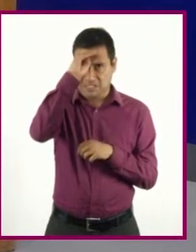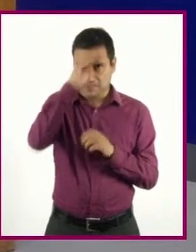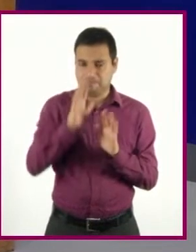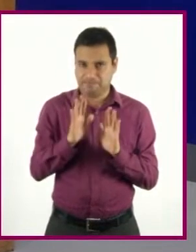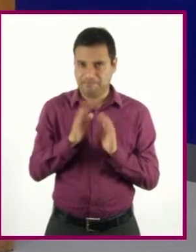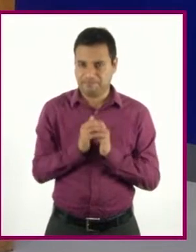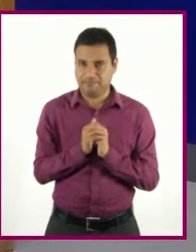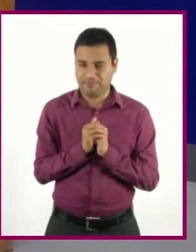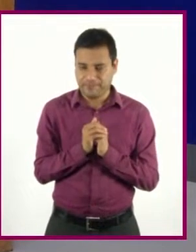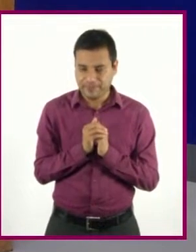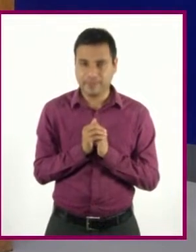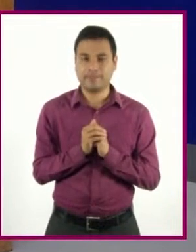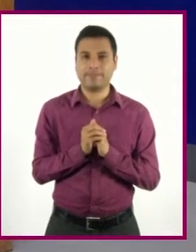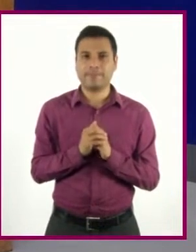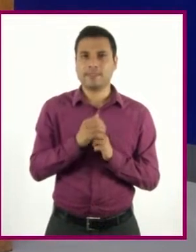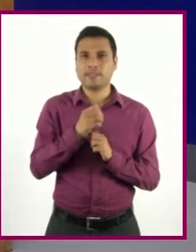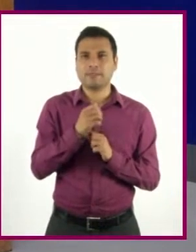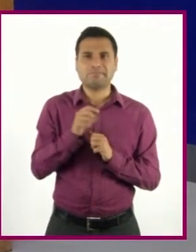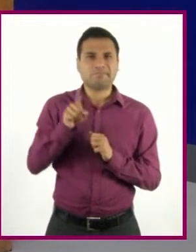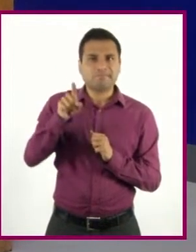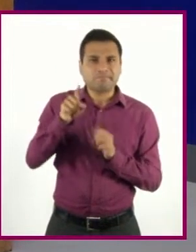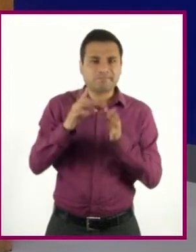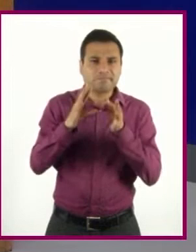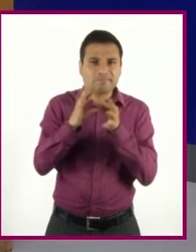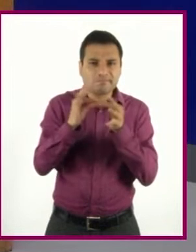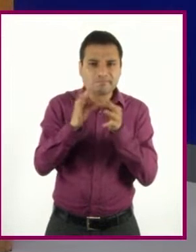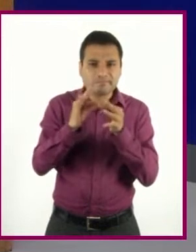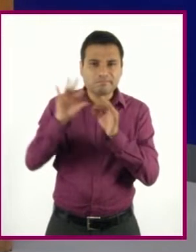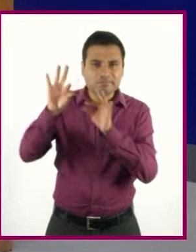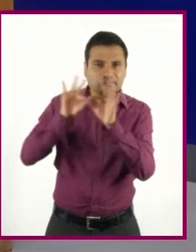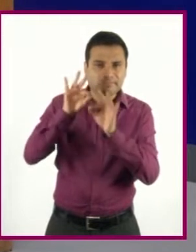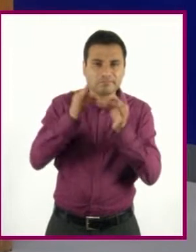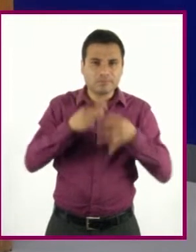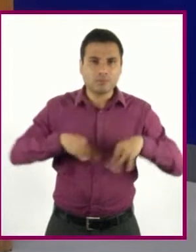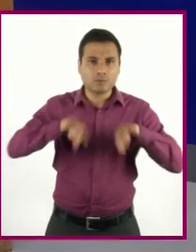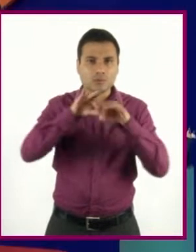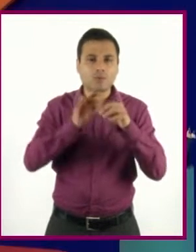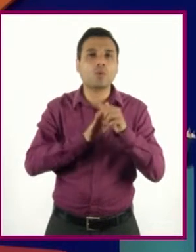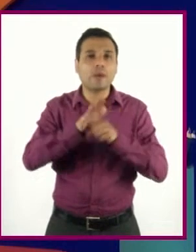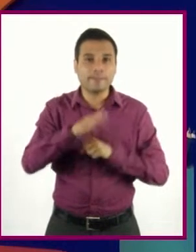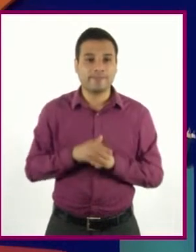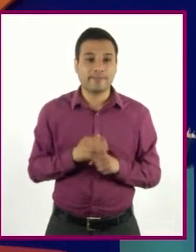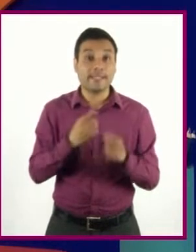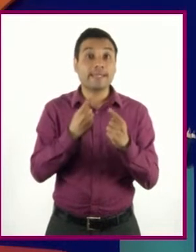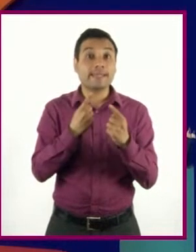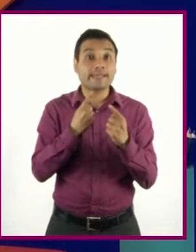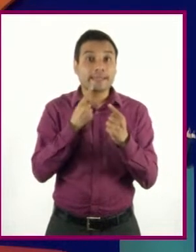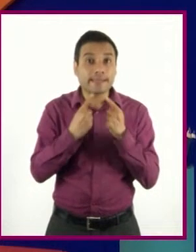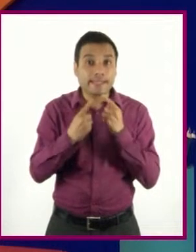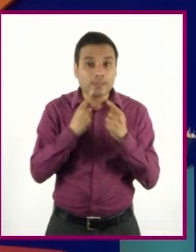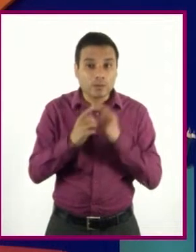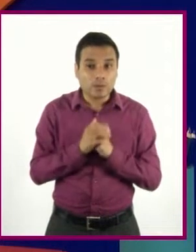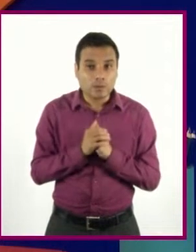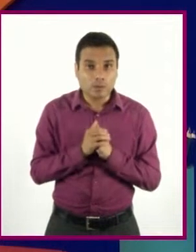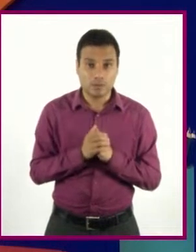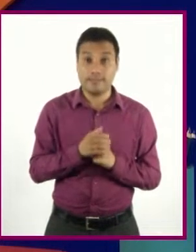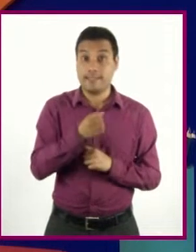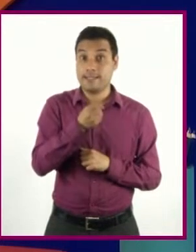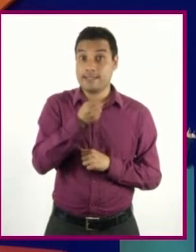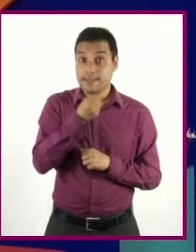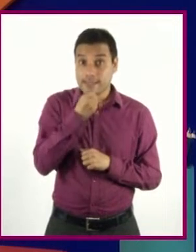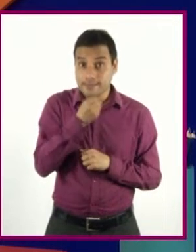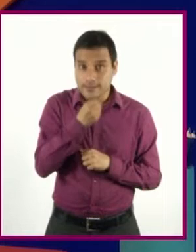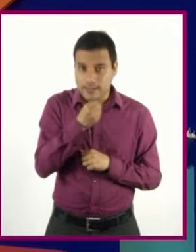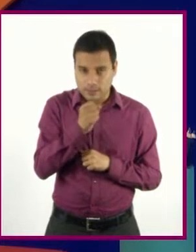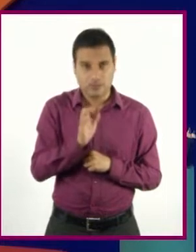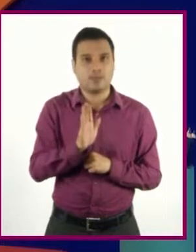clave que se presentan en esta definición. Diálogo. La entrevista es, ante todo,